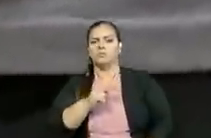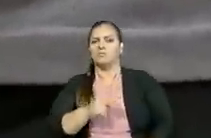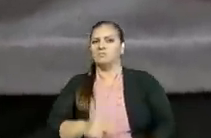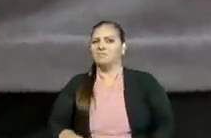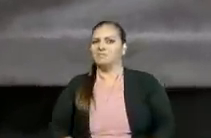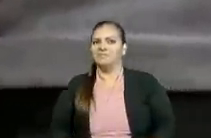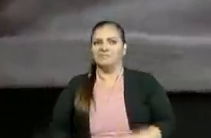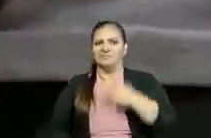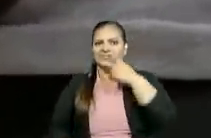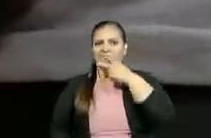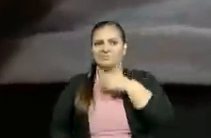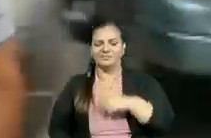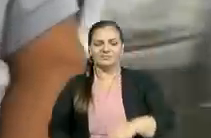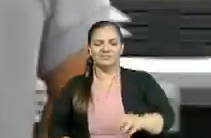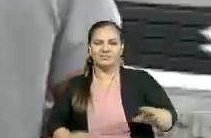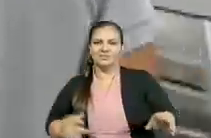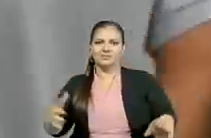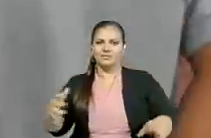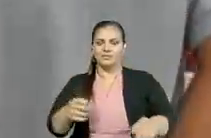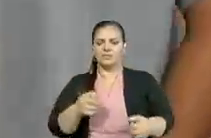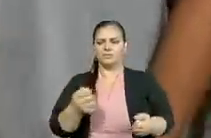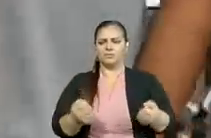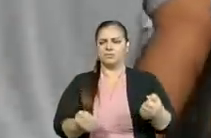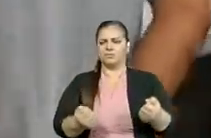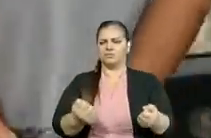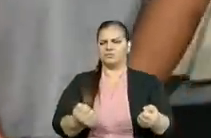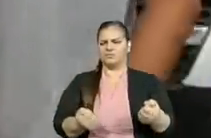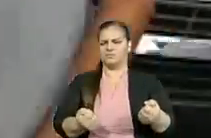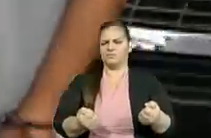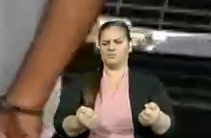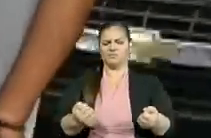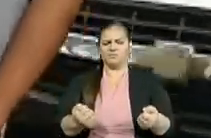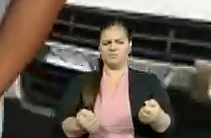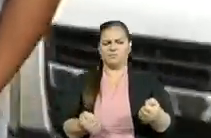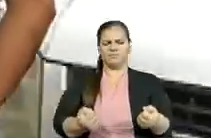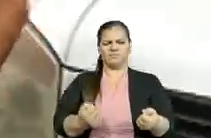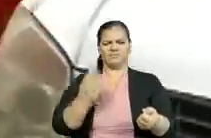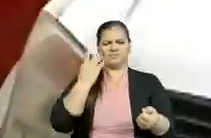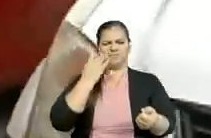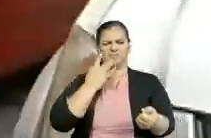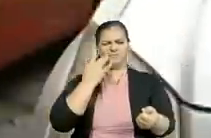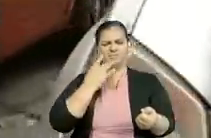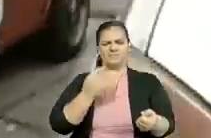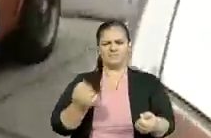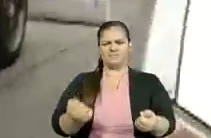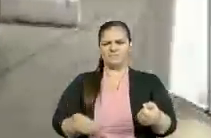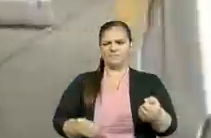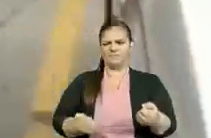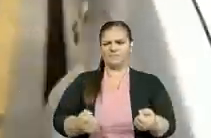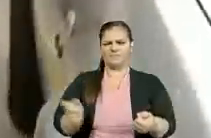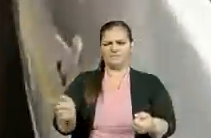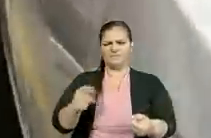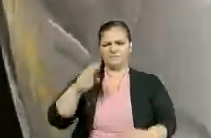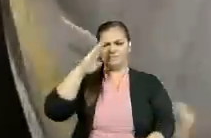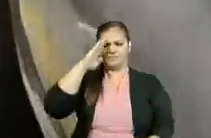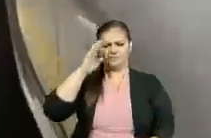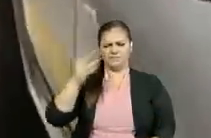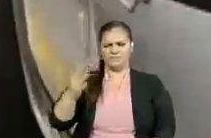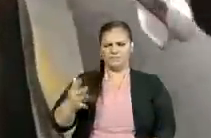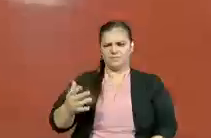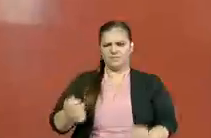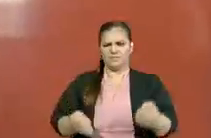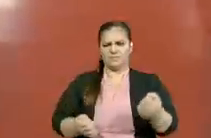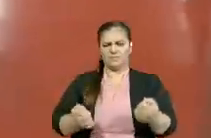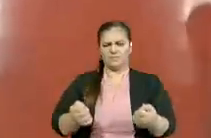de distintos objetos. Y después de varias vueltas, el chofer se dio cuenta de las intenciones del sospechoso. Le diera